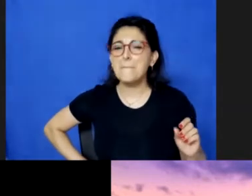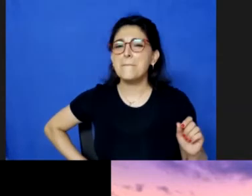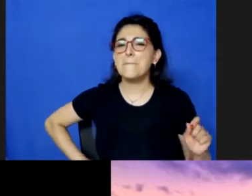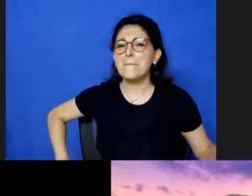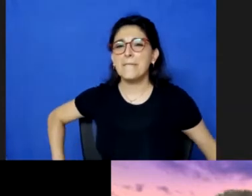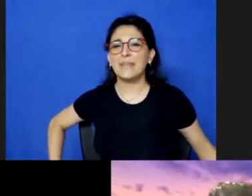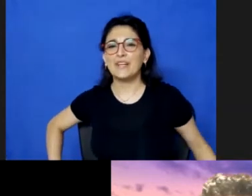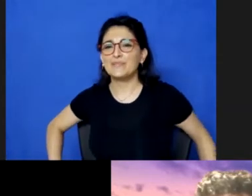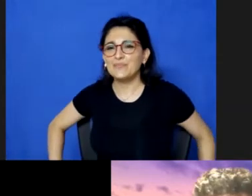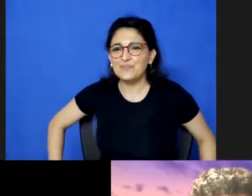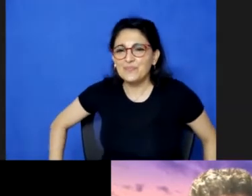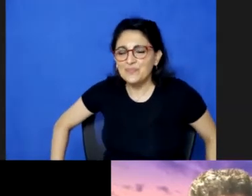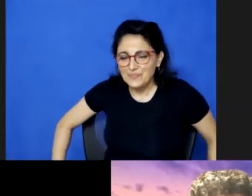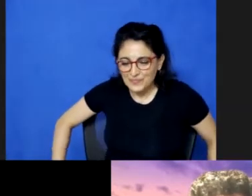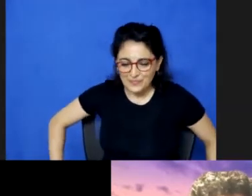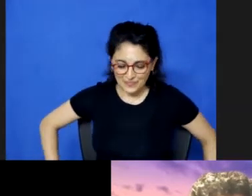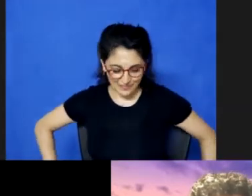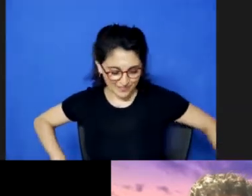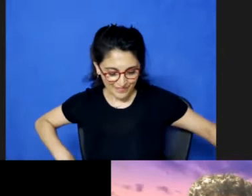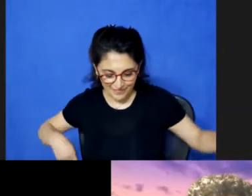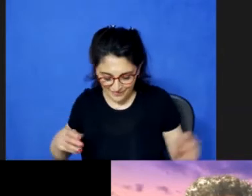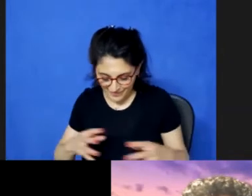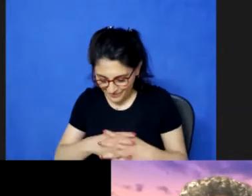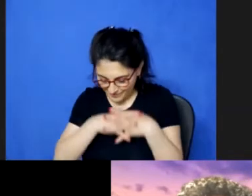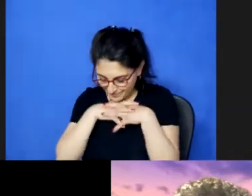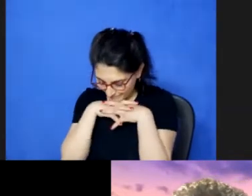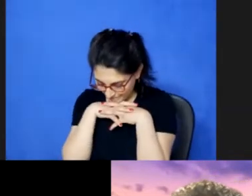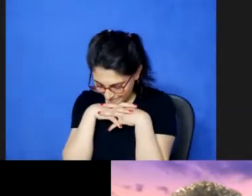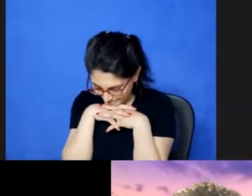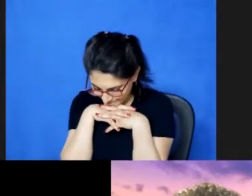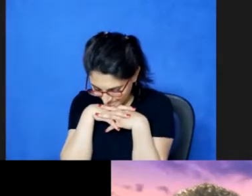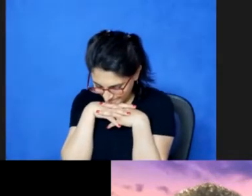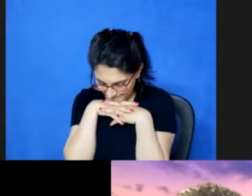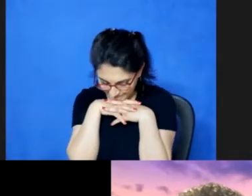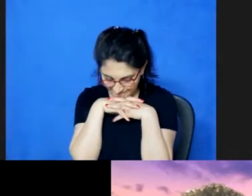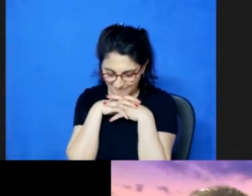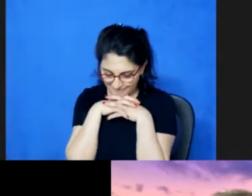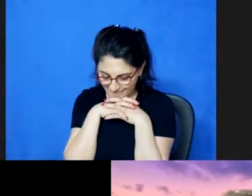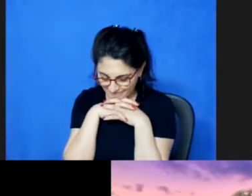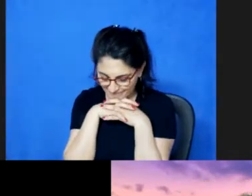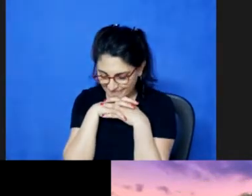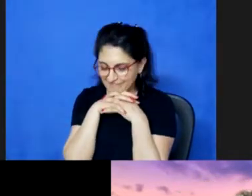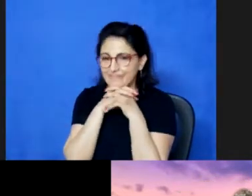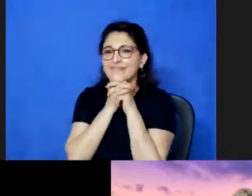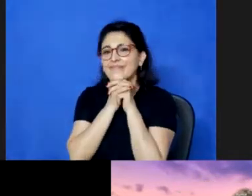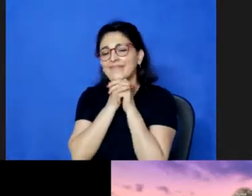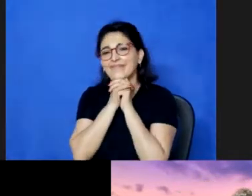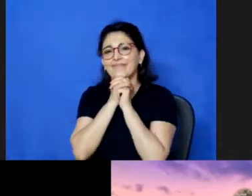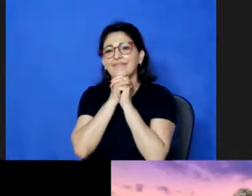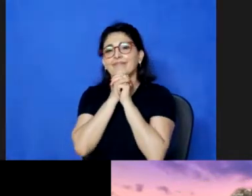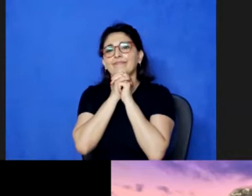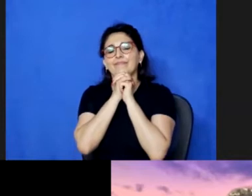Mira, me parece que creo que este año nos dio un aprendizaje que tiene que ver con valorar cosas. Creo